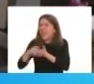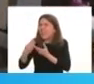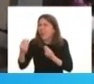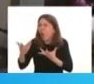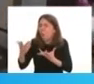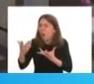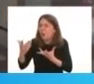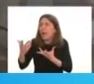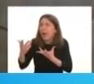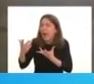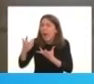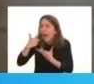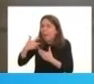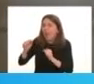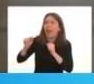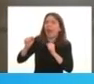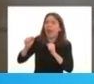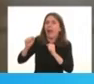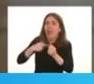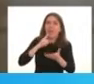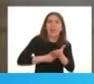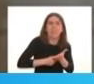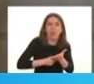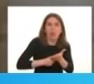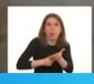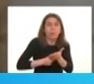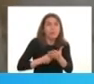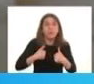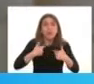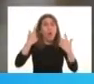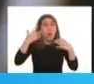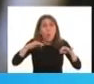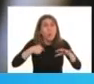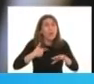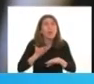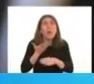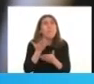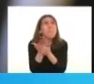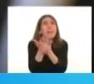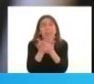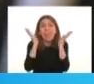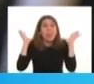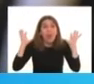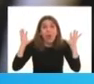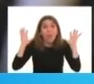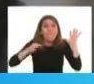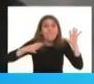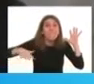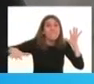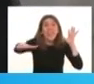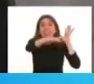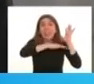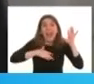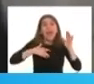Y trato de encontrar la respuesta. Y lo único que le pido a la vida es que Néstor